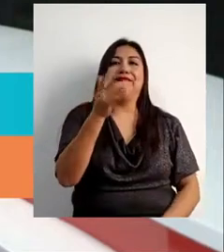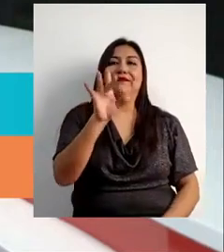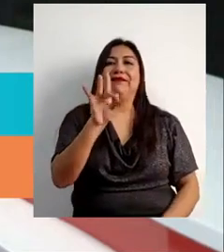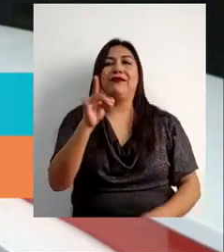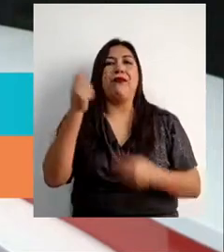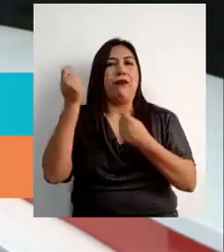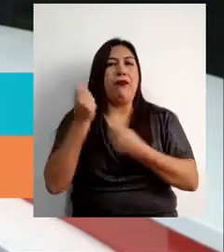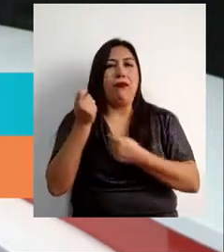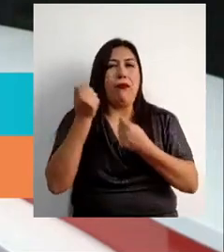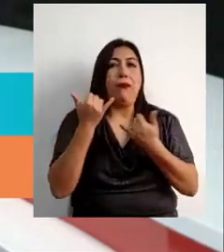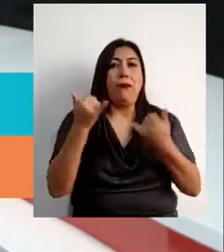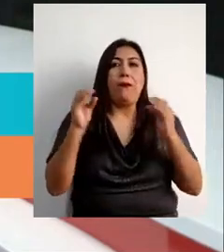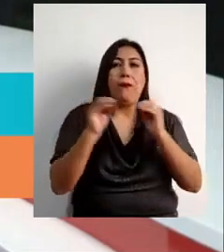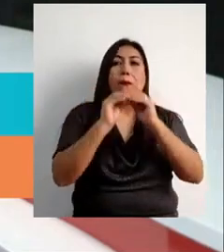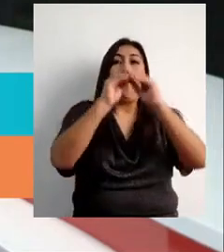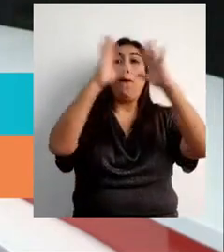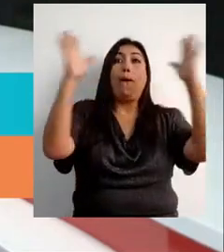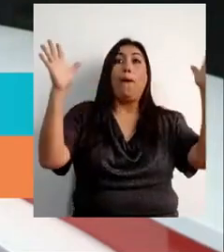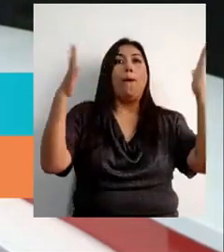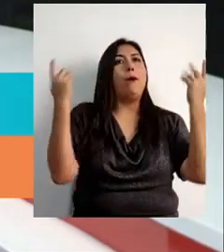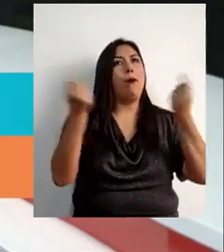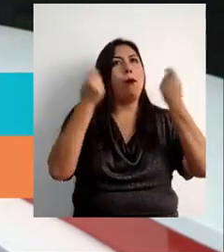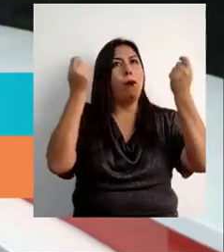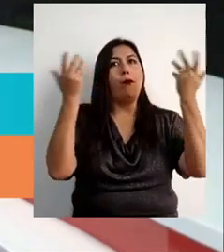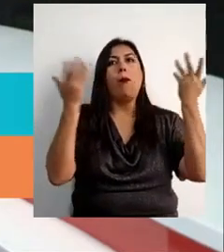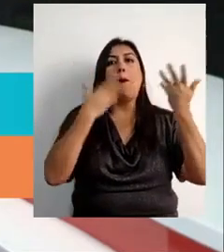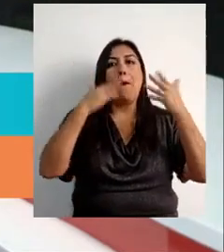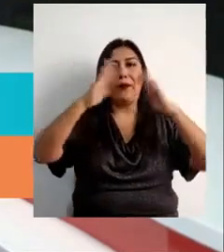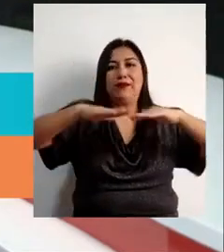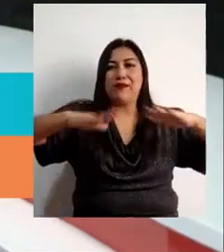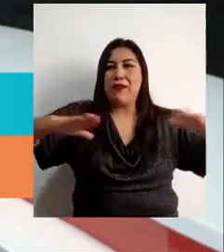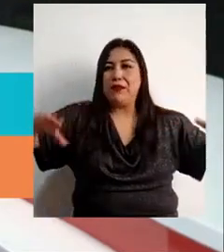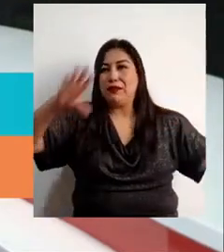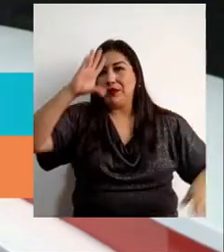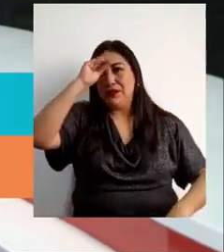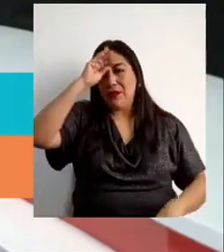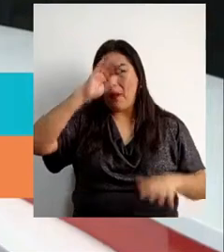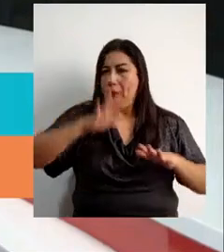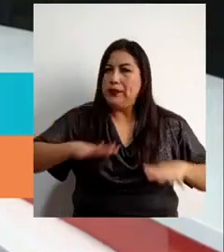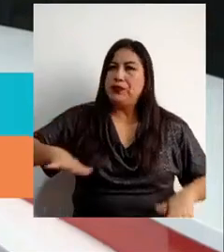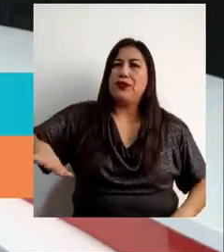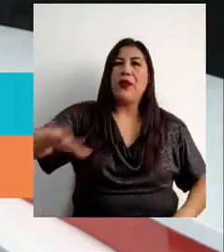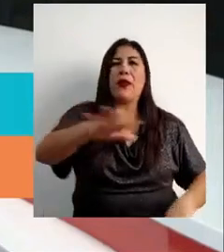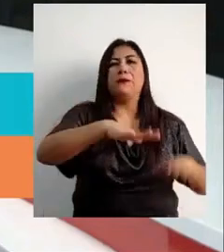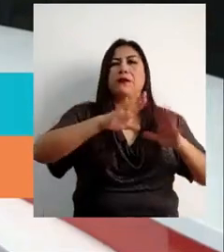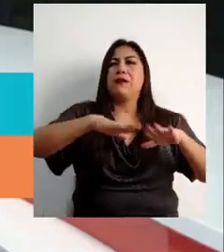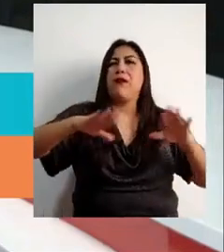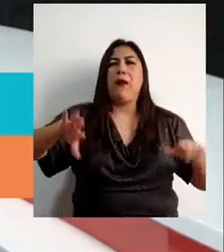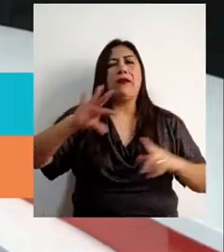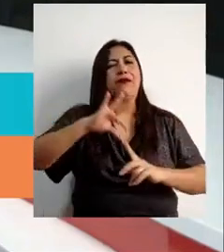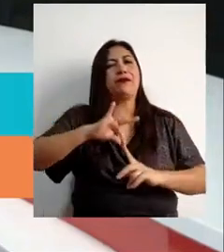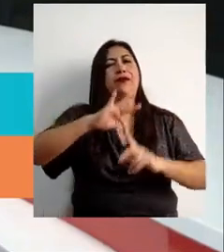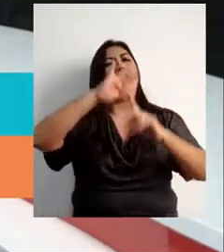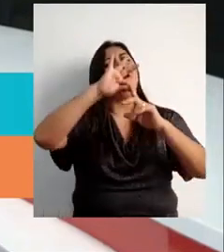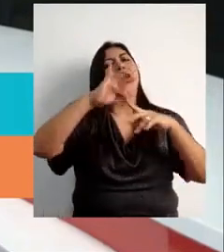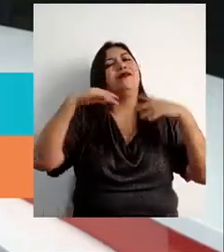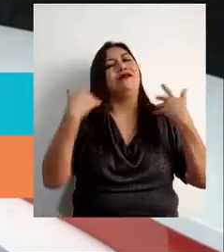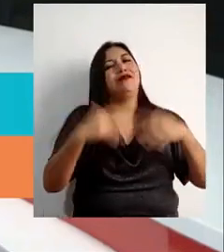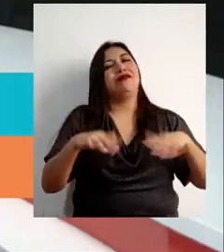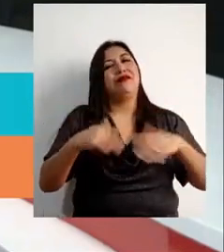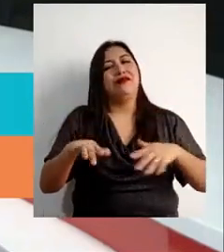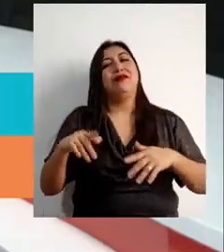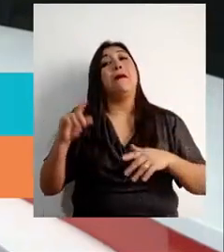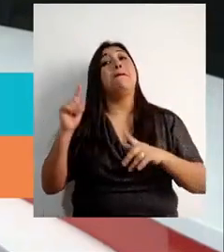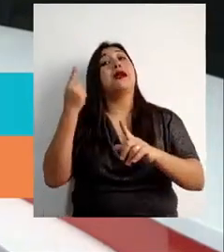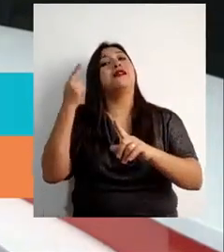Es el Día del Niño, Enrique. Un feliz Día del Niño a todos los niños, especialmente a nuestros niños